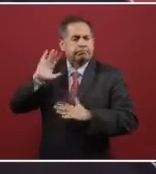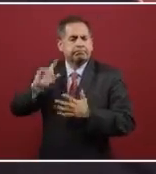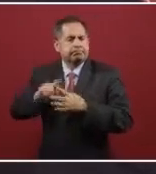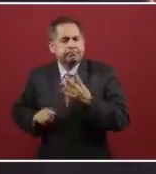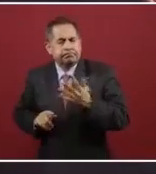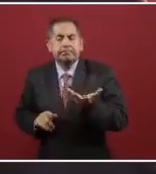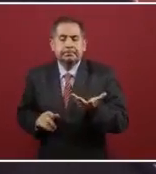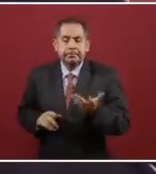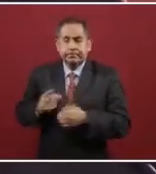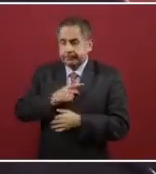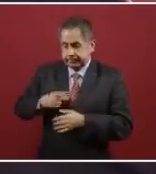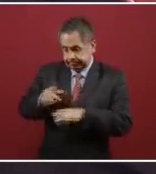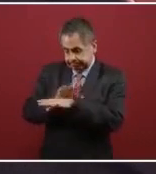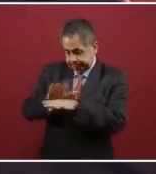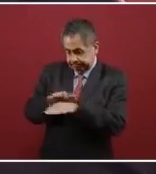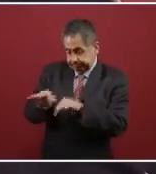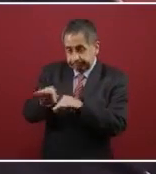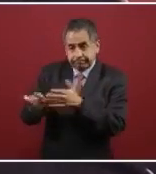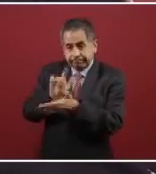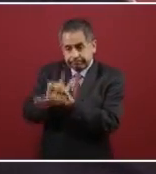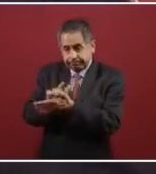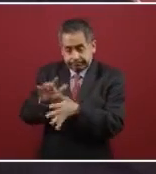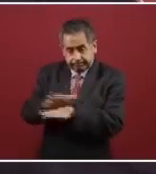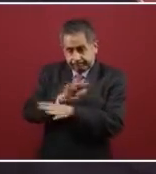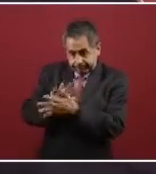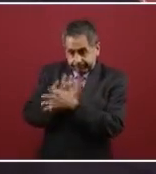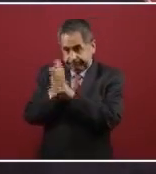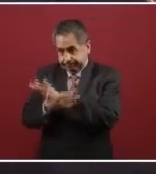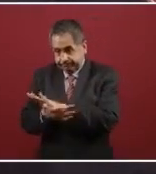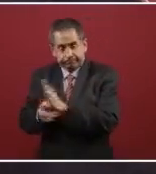se tenía que hacer una reforma laboral